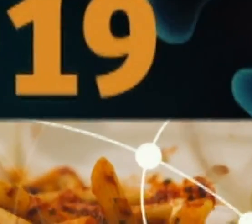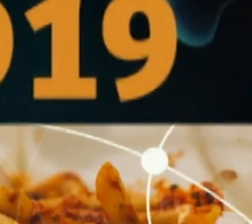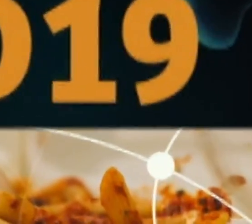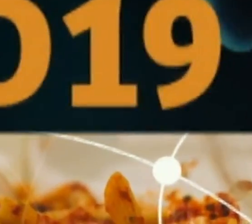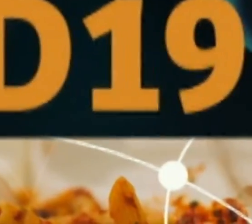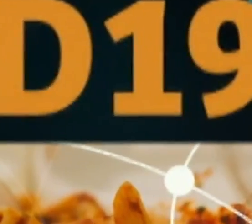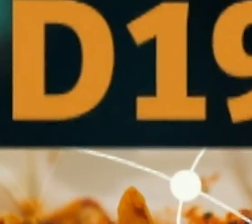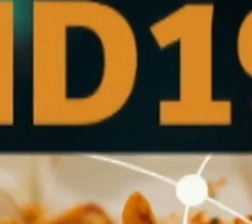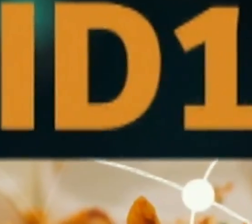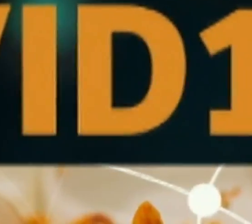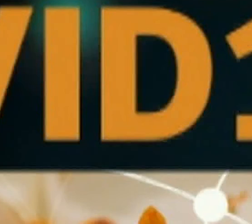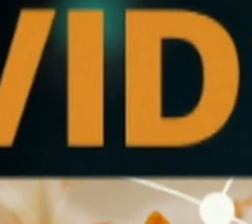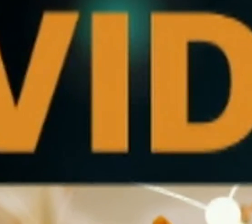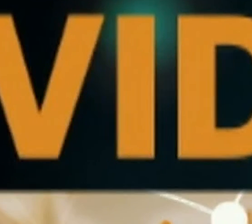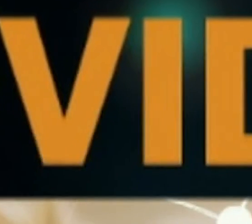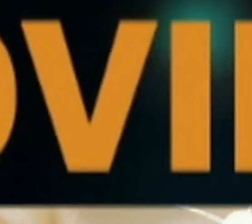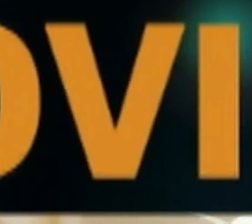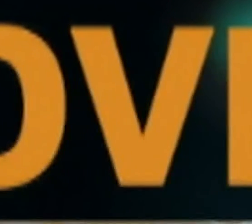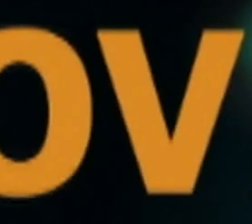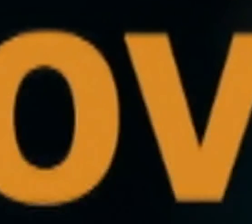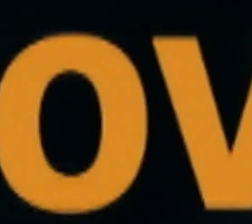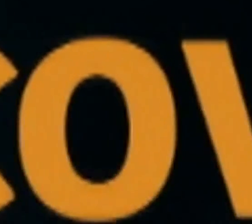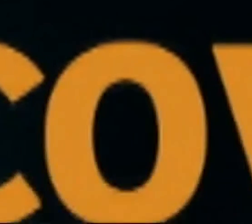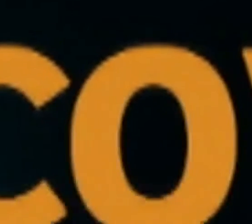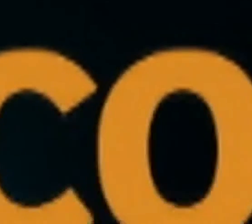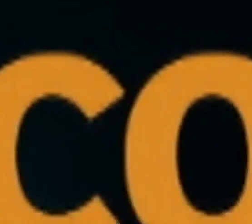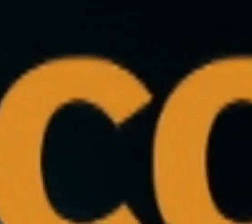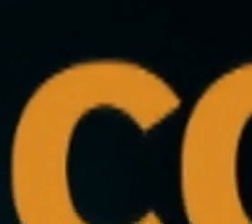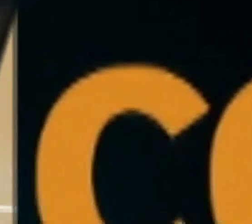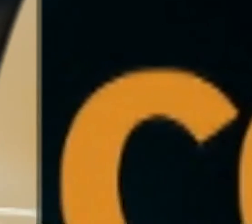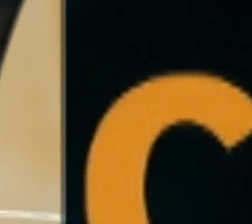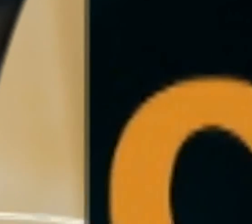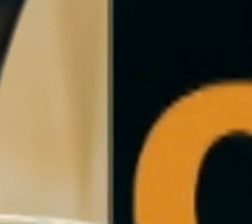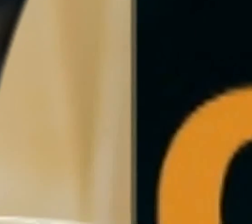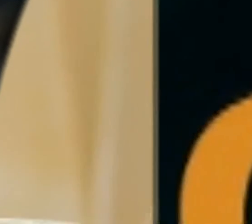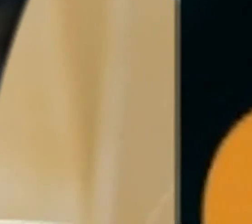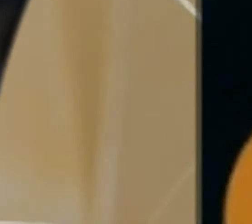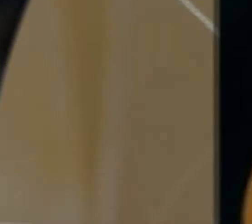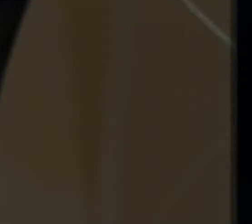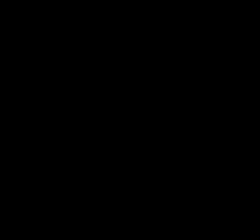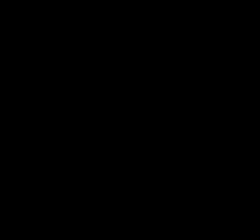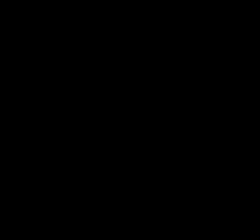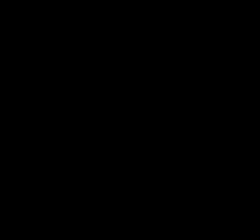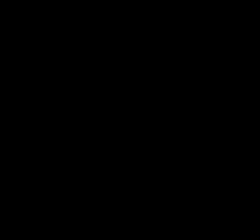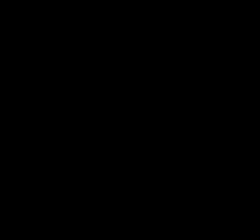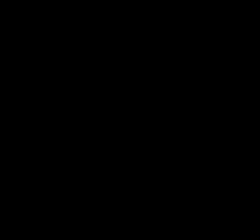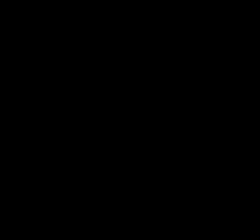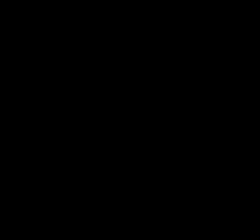Thank you.